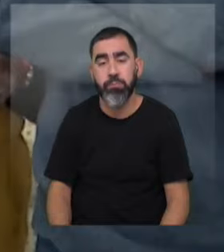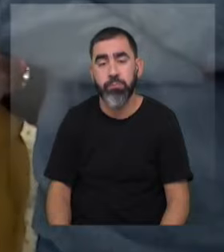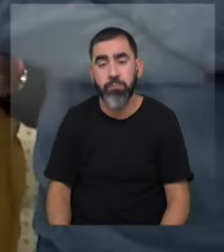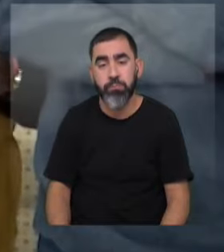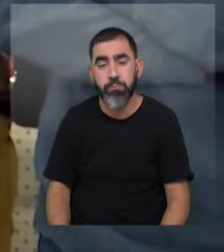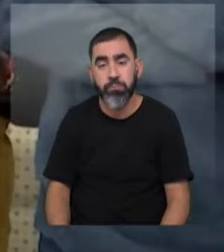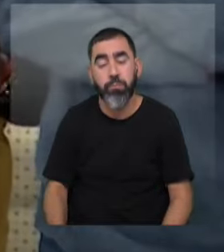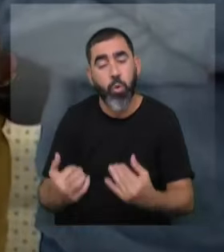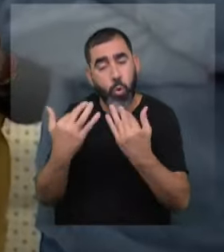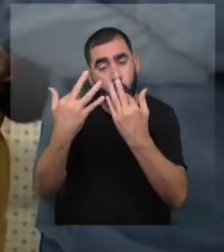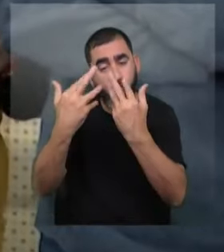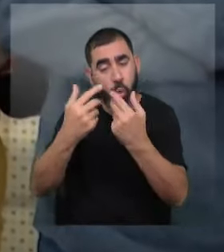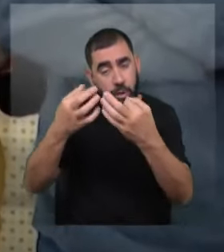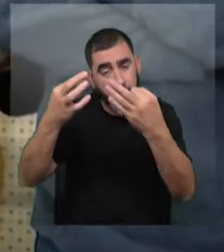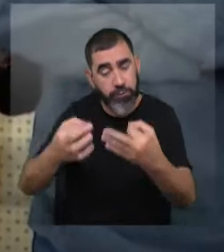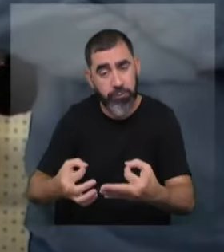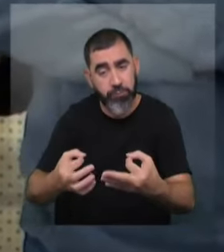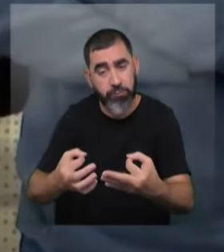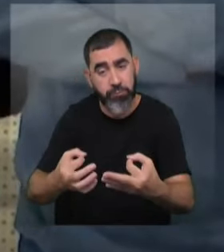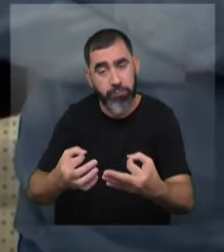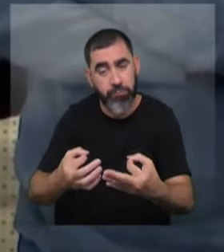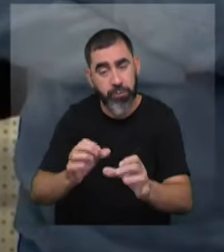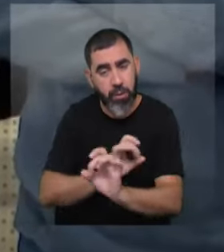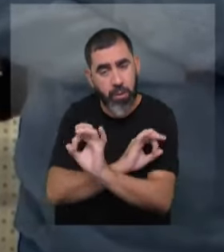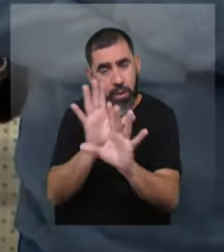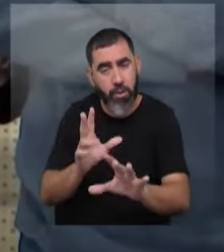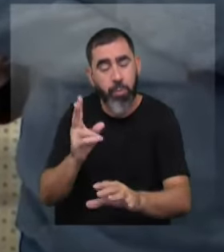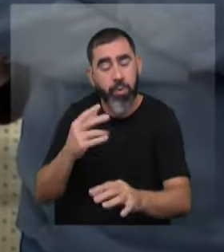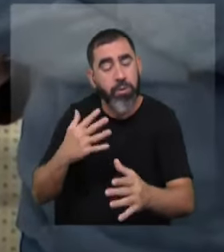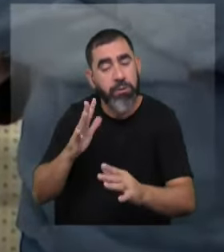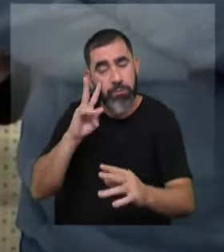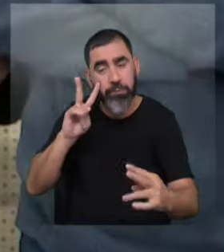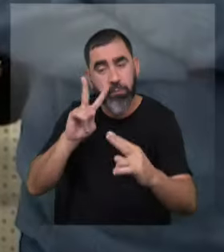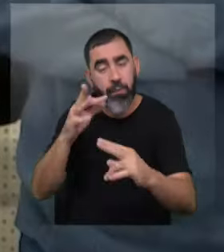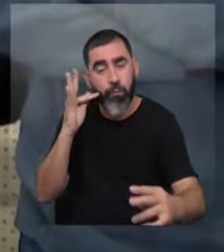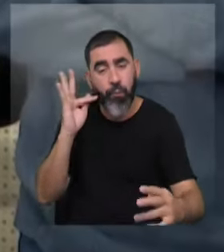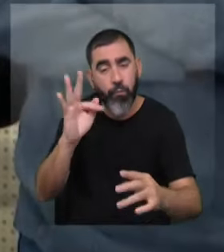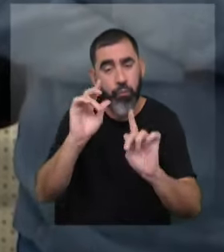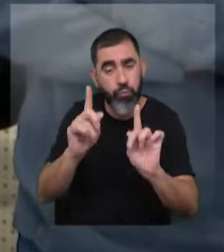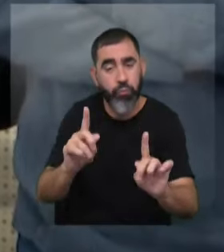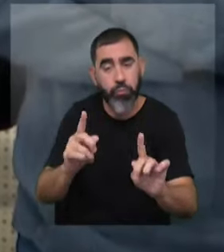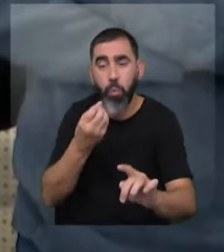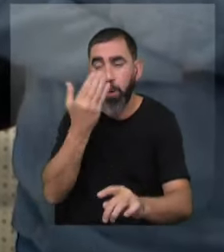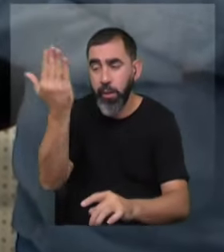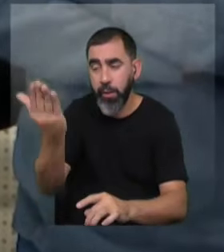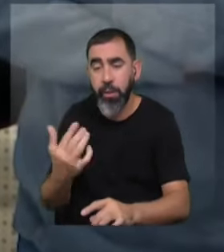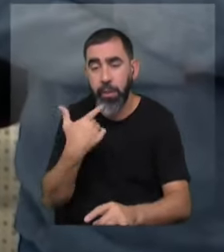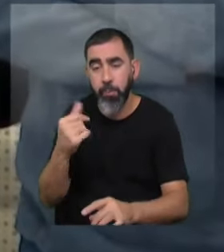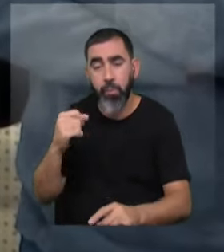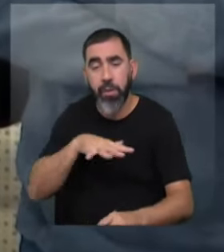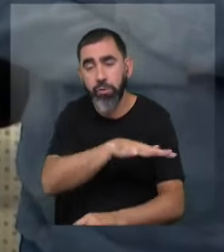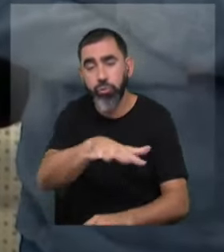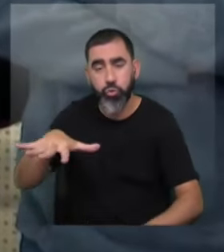con una organización que tiene los pies en la tierra, pero nunca deja de tener la mirada en el futuro. Creo que son un gran ejemplo para toda la